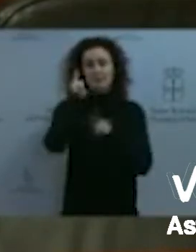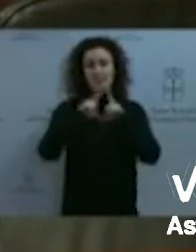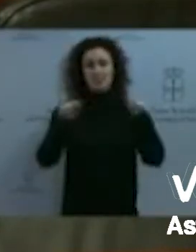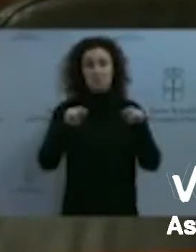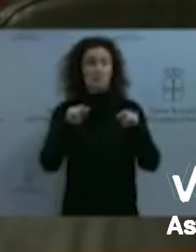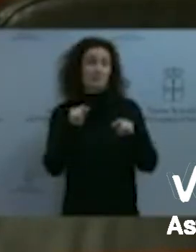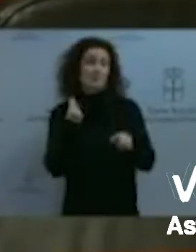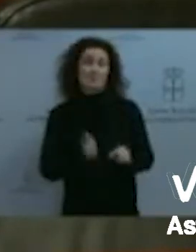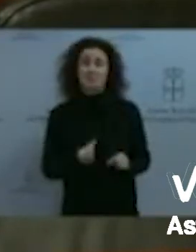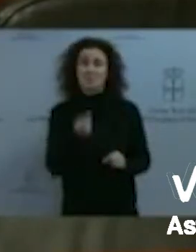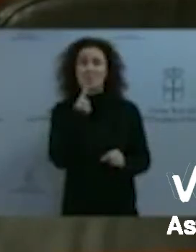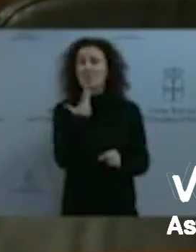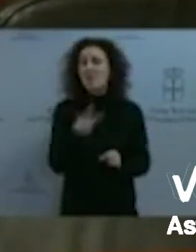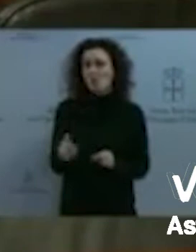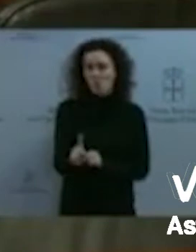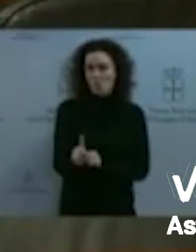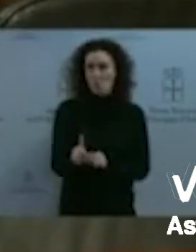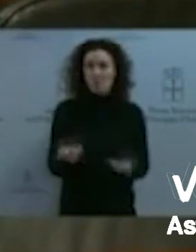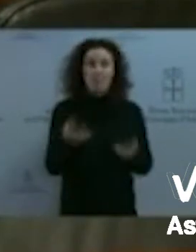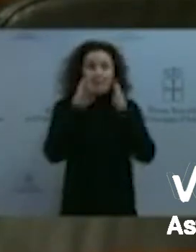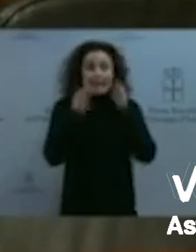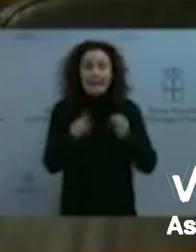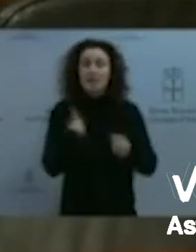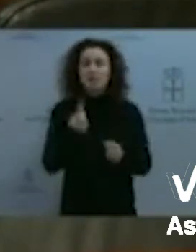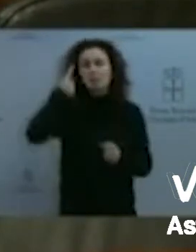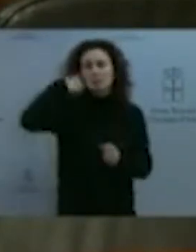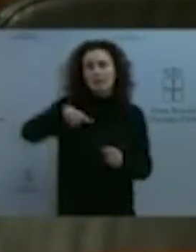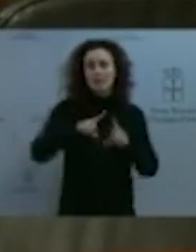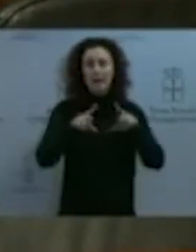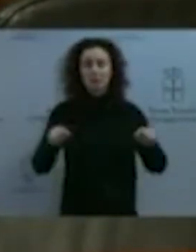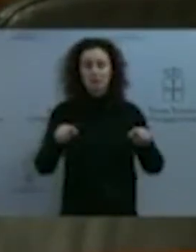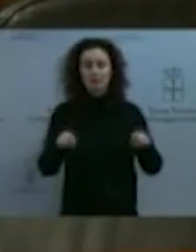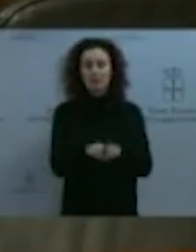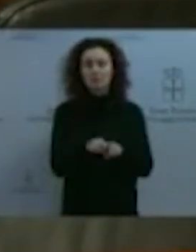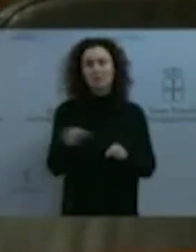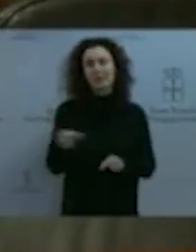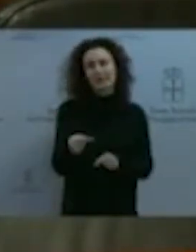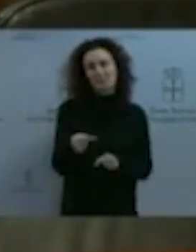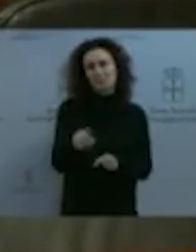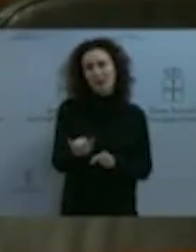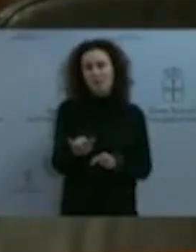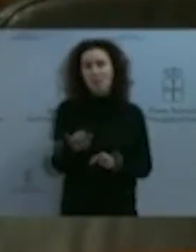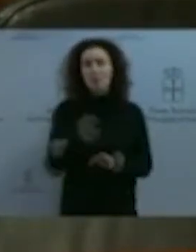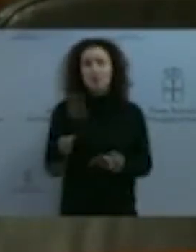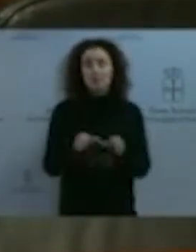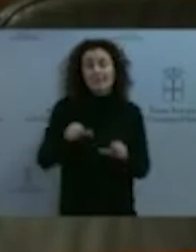donde nosotros sabemos, ni en Asturias hay una maldición divina, ni en otras comunidades ponen palacios a los